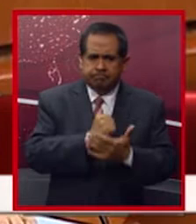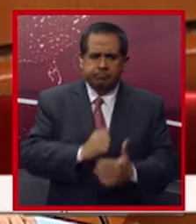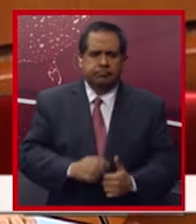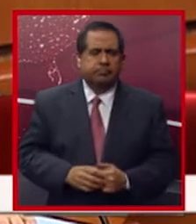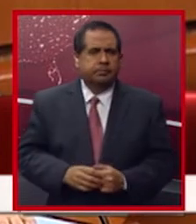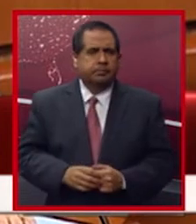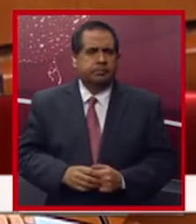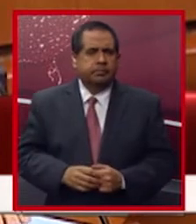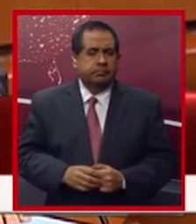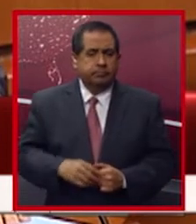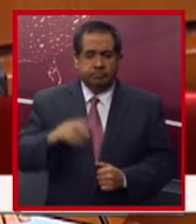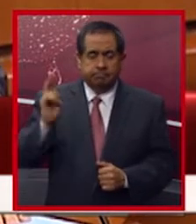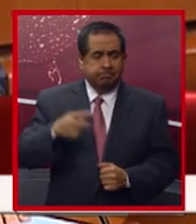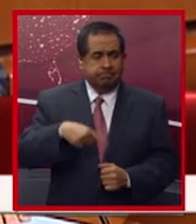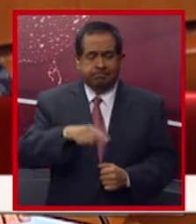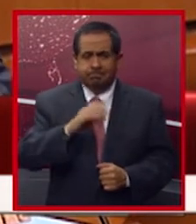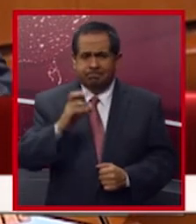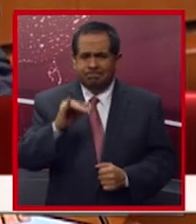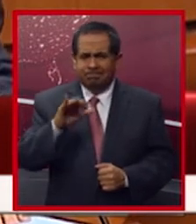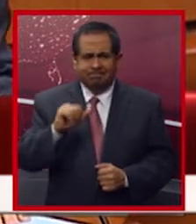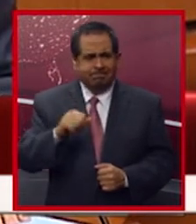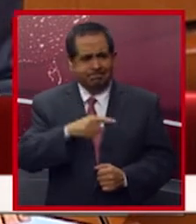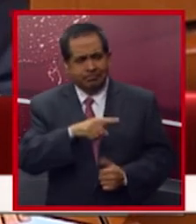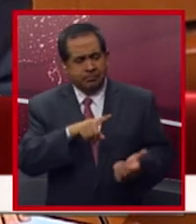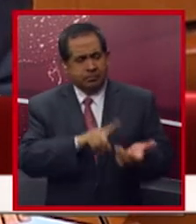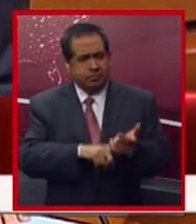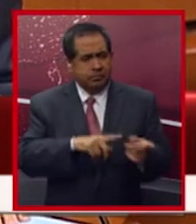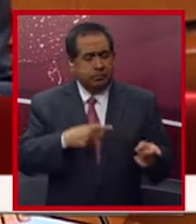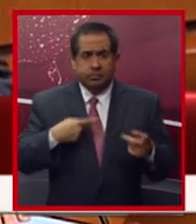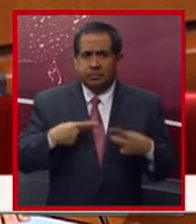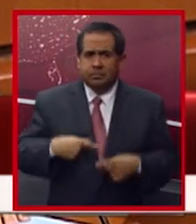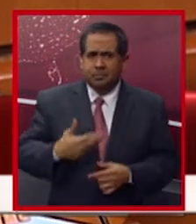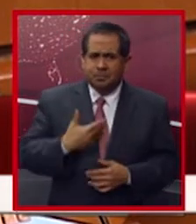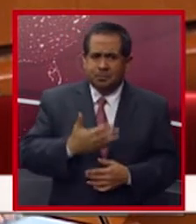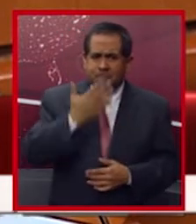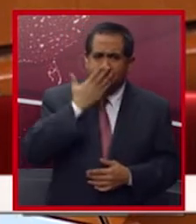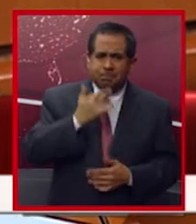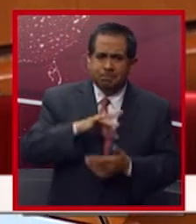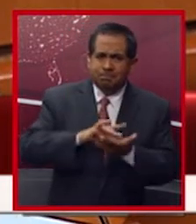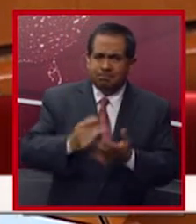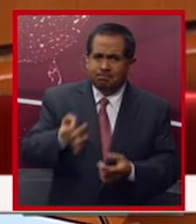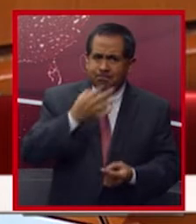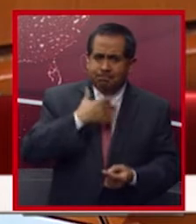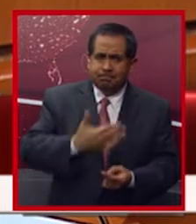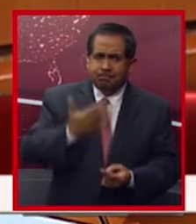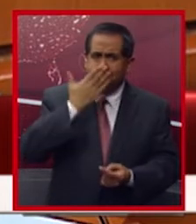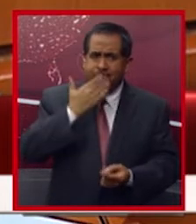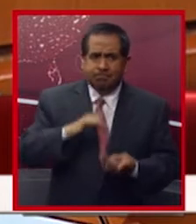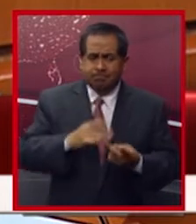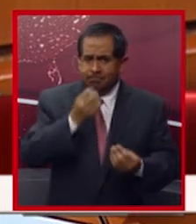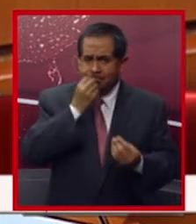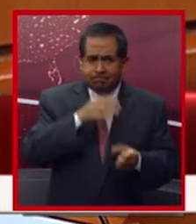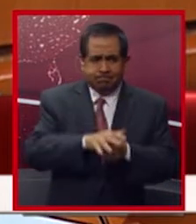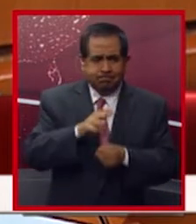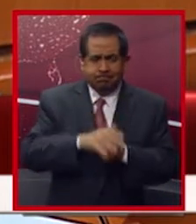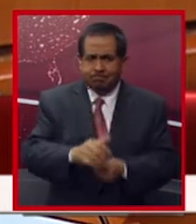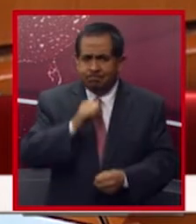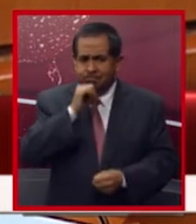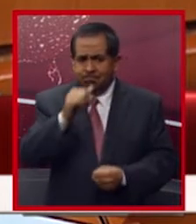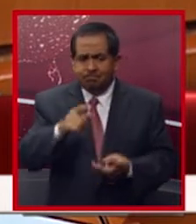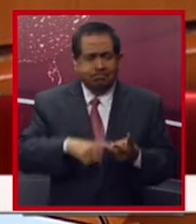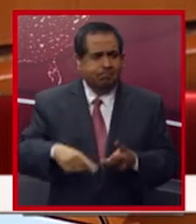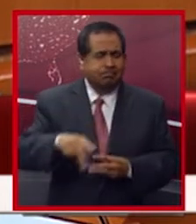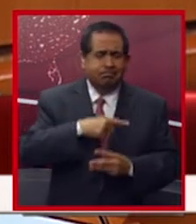Hay una gran crisis personal de donde hay gente que no tiene medicinas, que no tiene alimentos, donde hay un